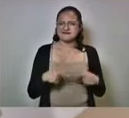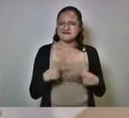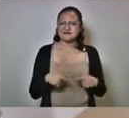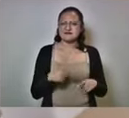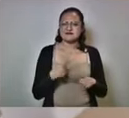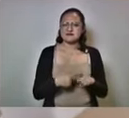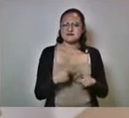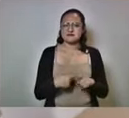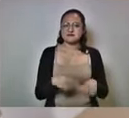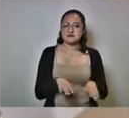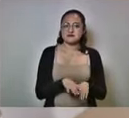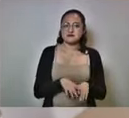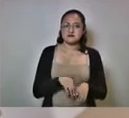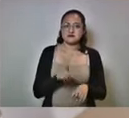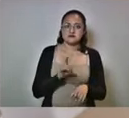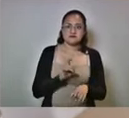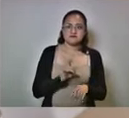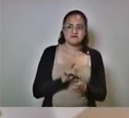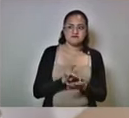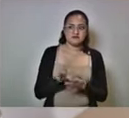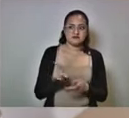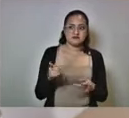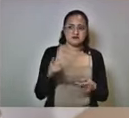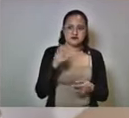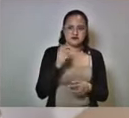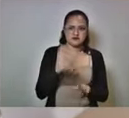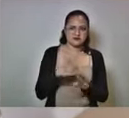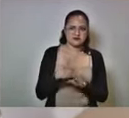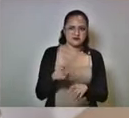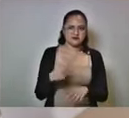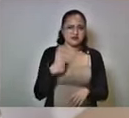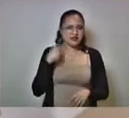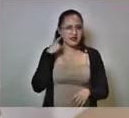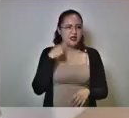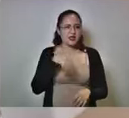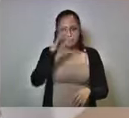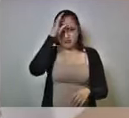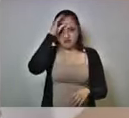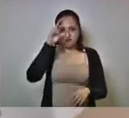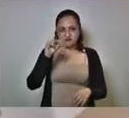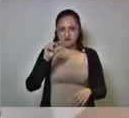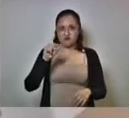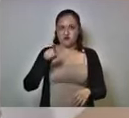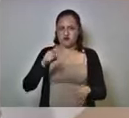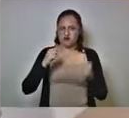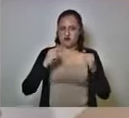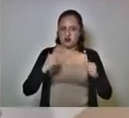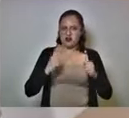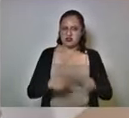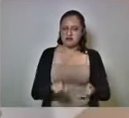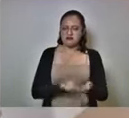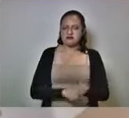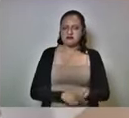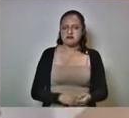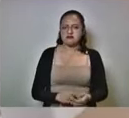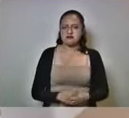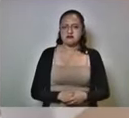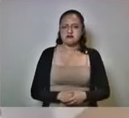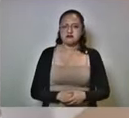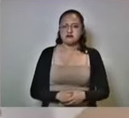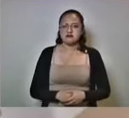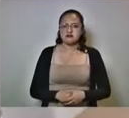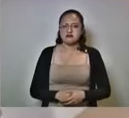un coletazo, ¿eh? Claro que sí, no crean que somos ingenuos. puede dar un